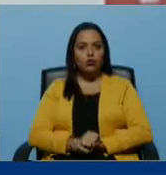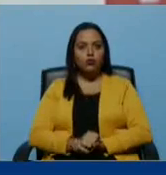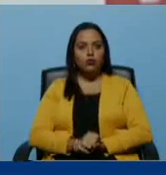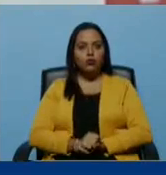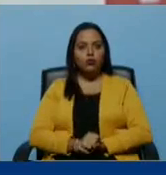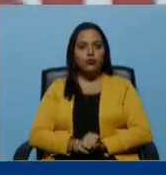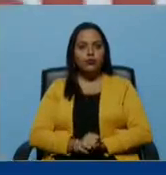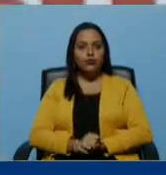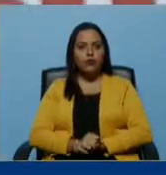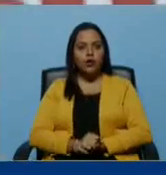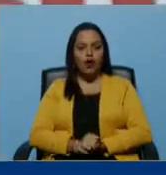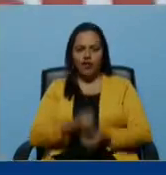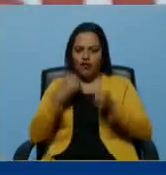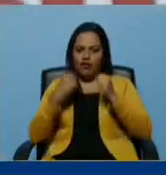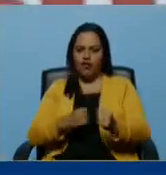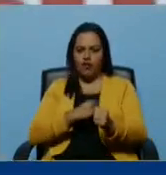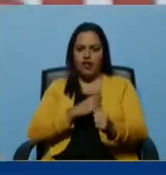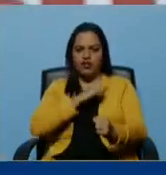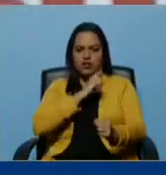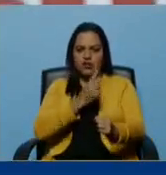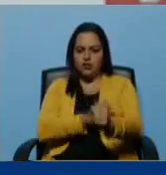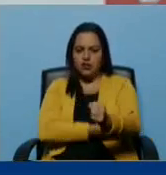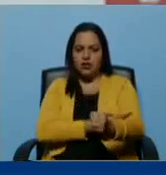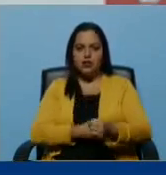con bastante efusividad.